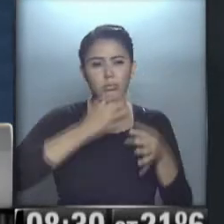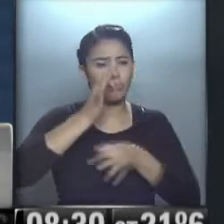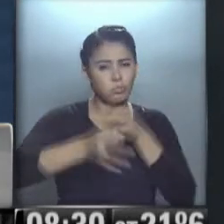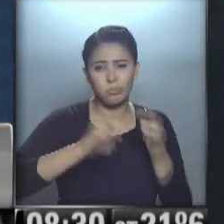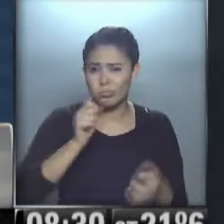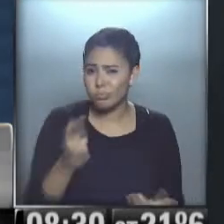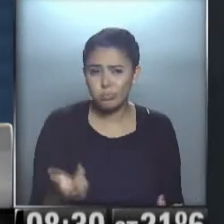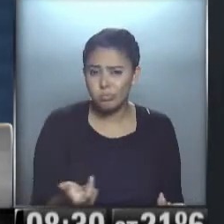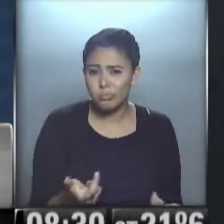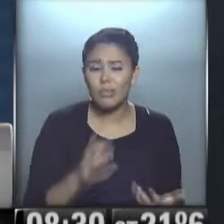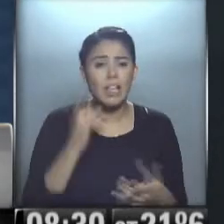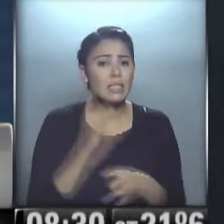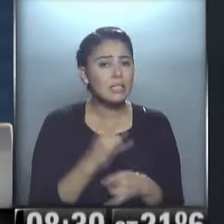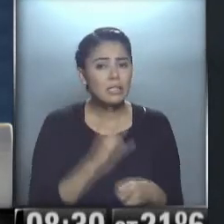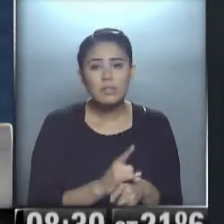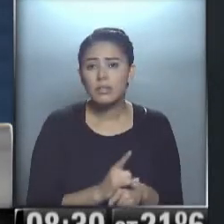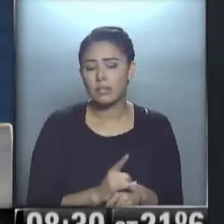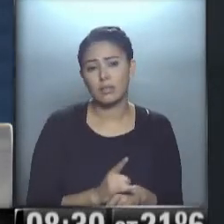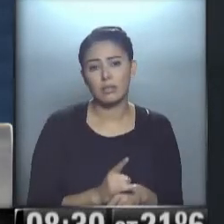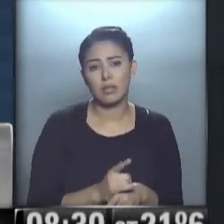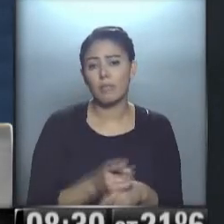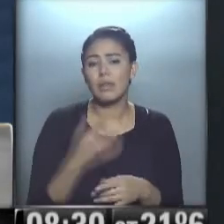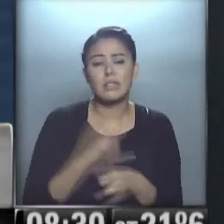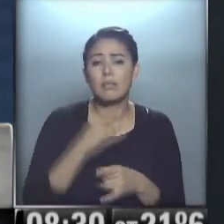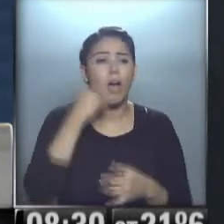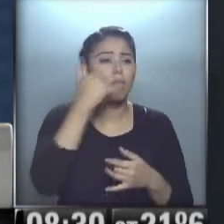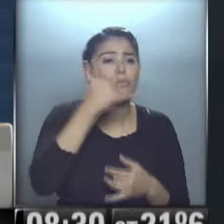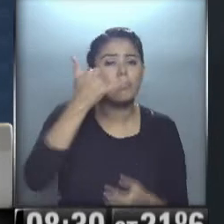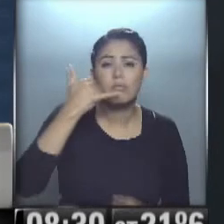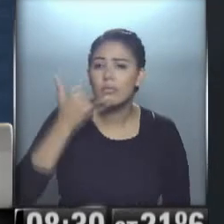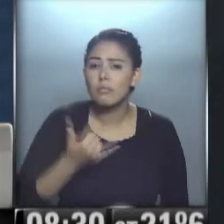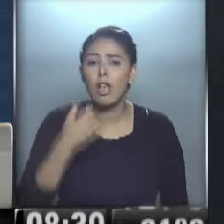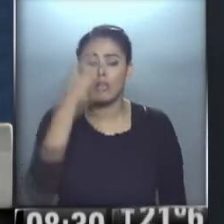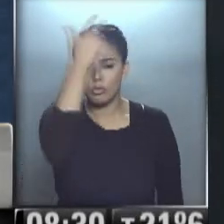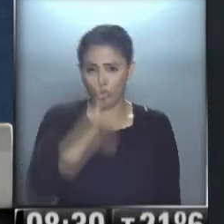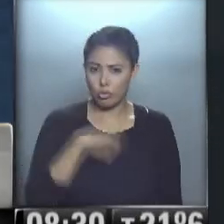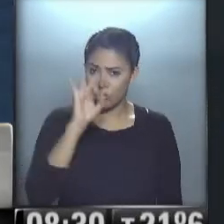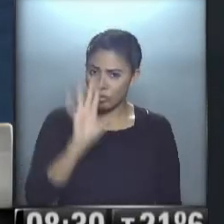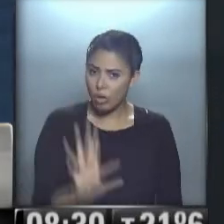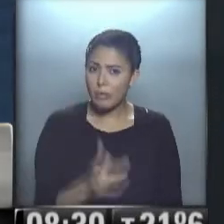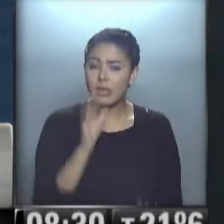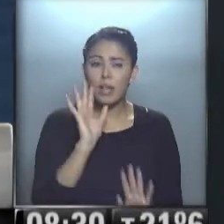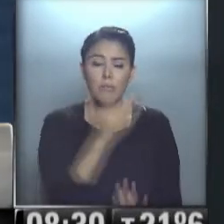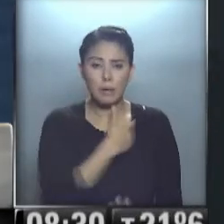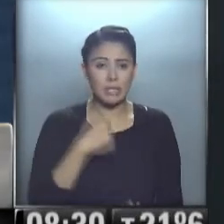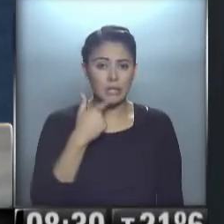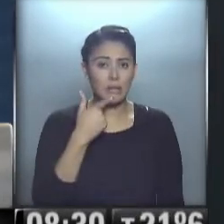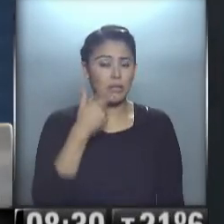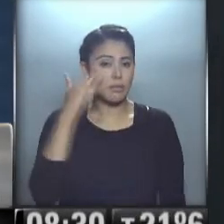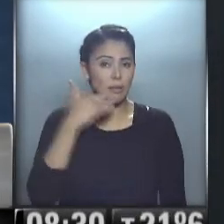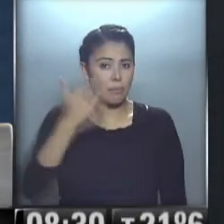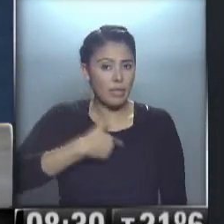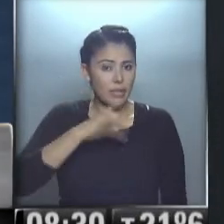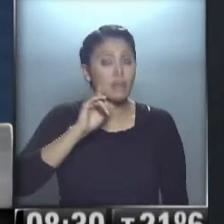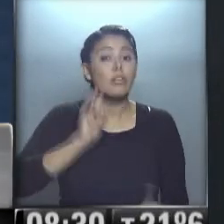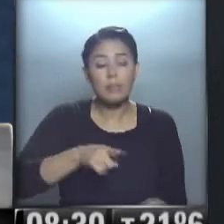hablando de un modo sistemático, regular, todo el tiempo, no solamente en mi caso personal, por instrucción de la Presidenta, sino también